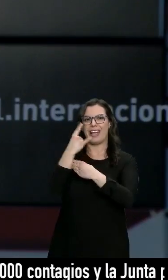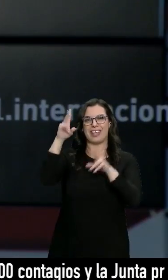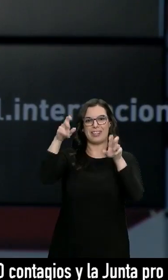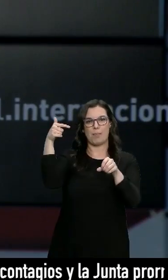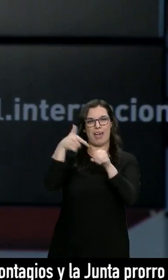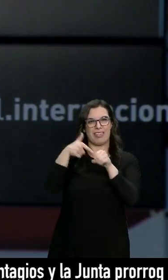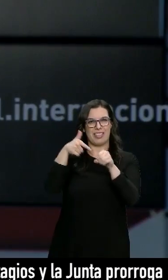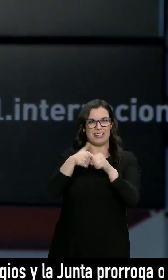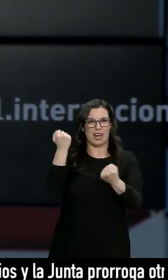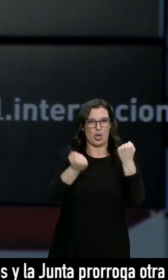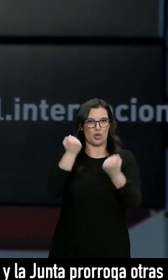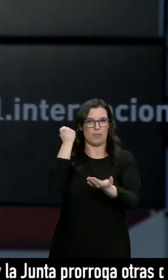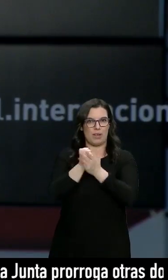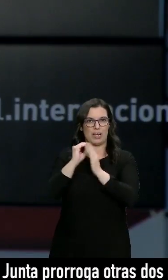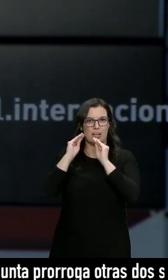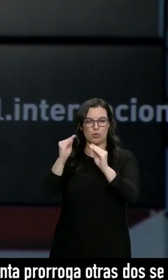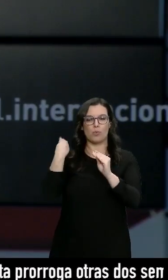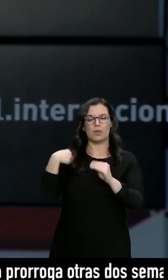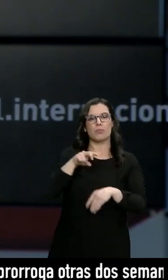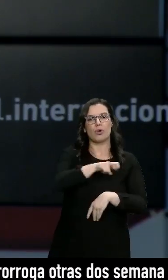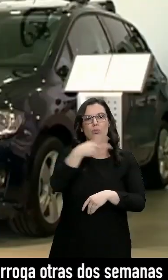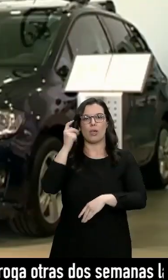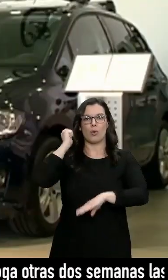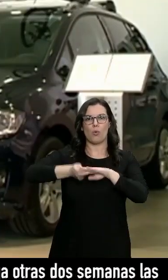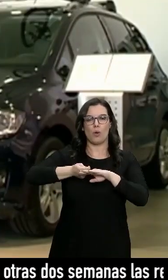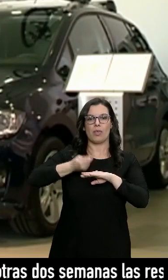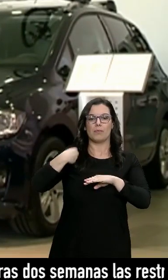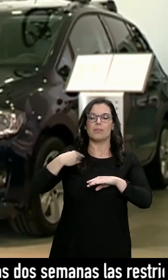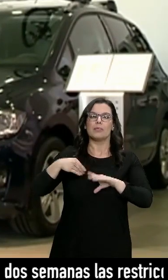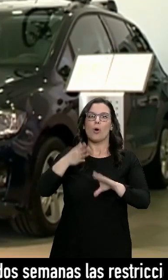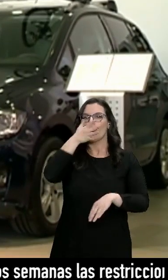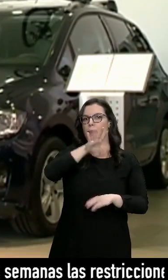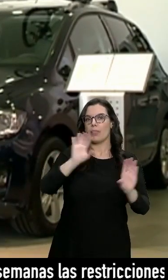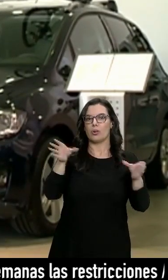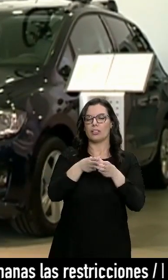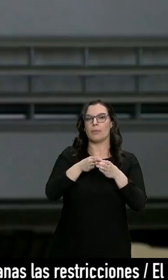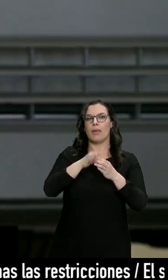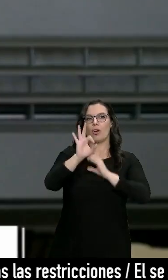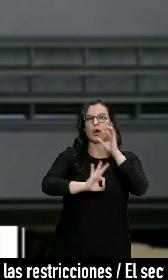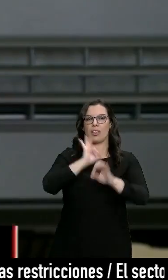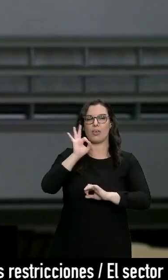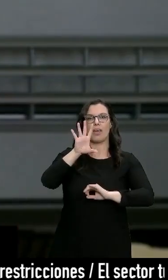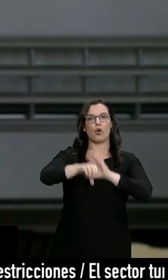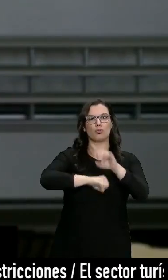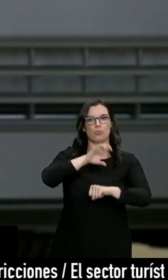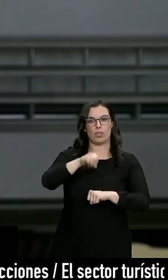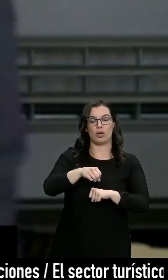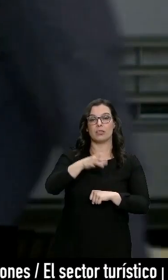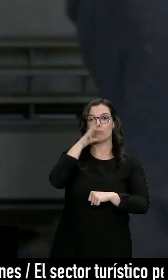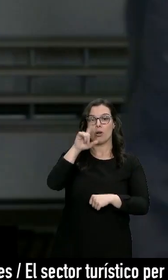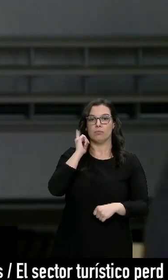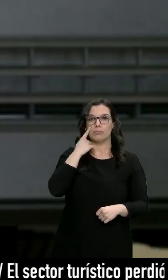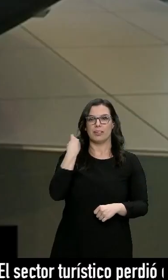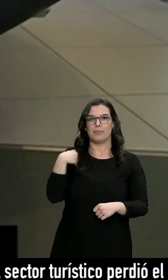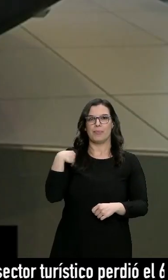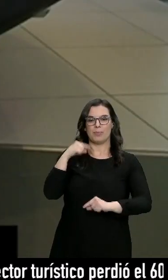de Madrid que ha fallado a favor de la demanda colectiva de la OCU contra el grupo automovilístico. La denuncia llegó tras detectar que se